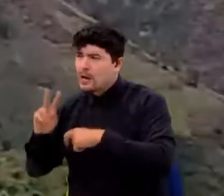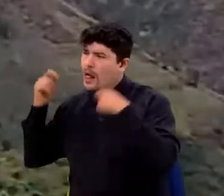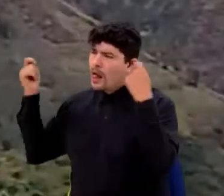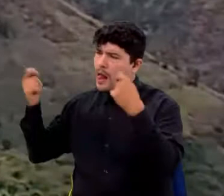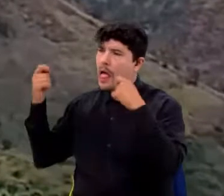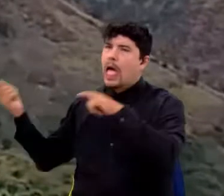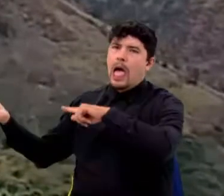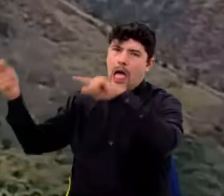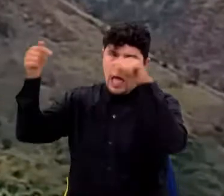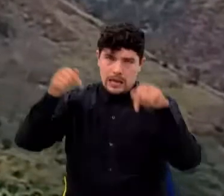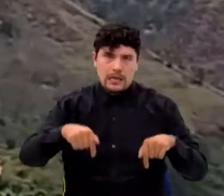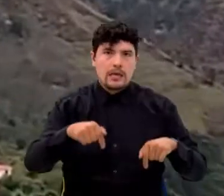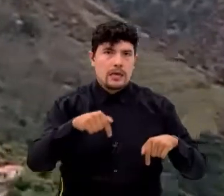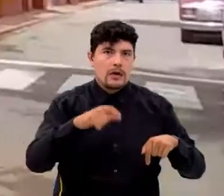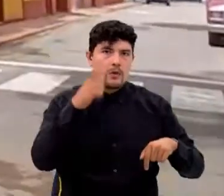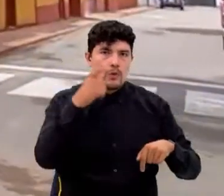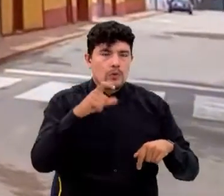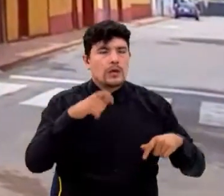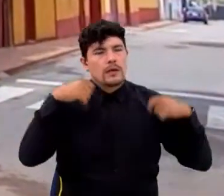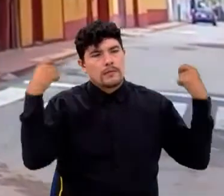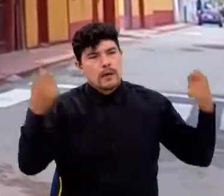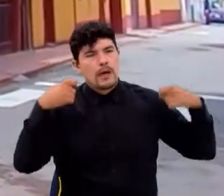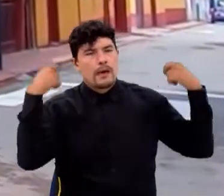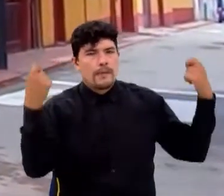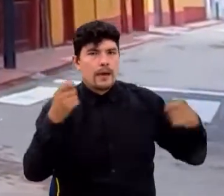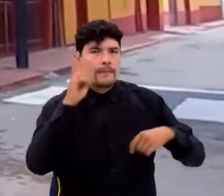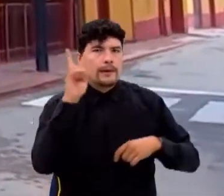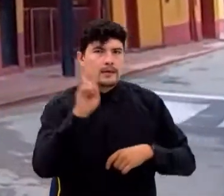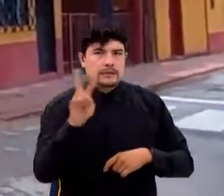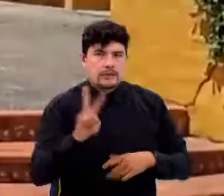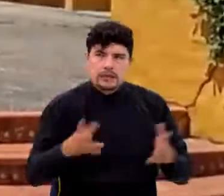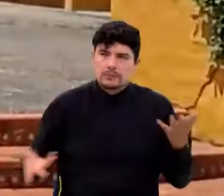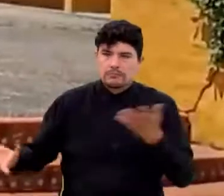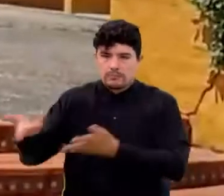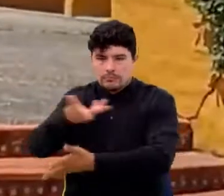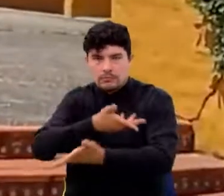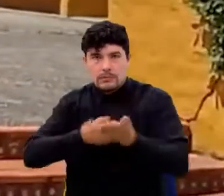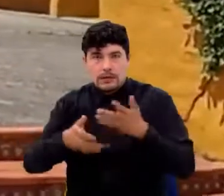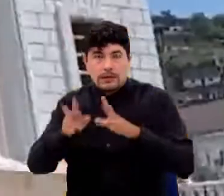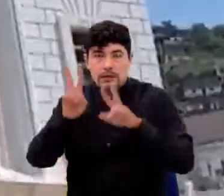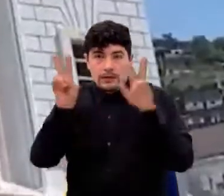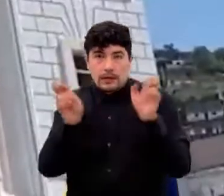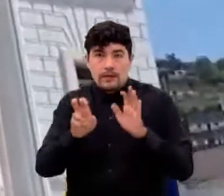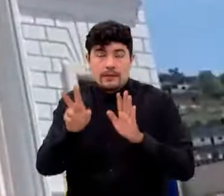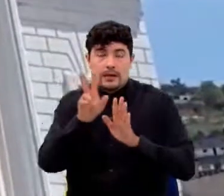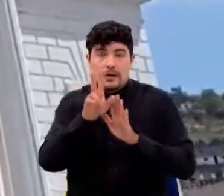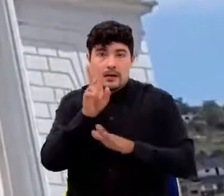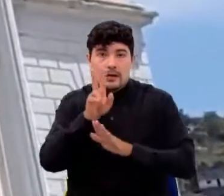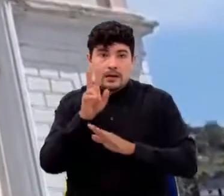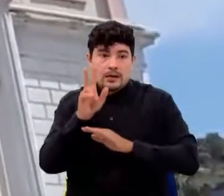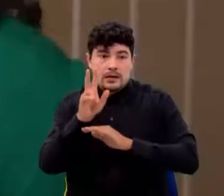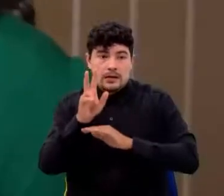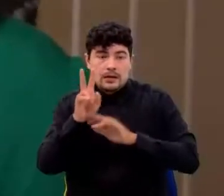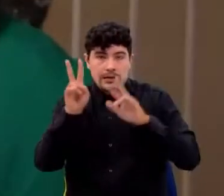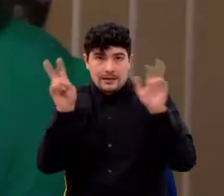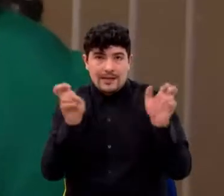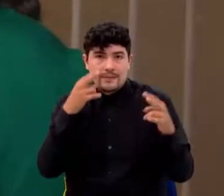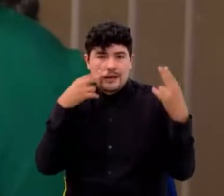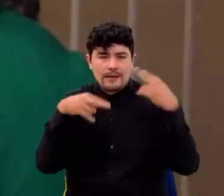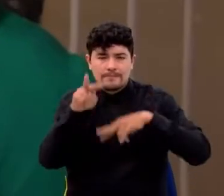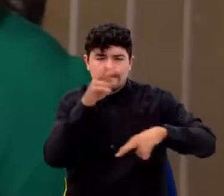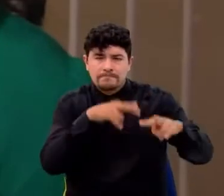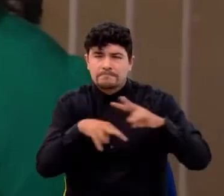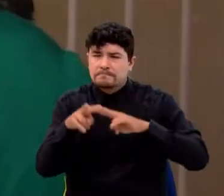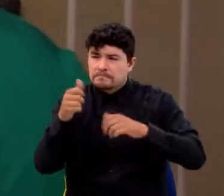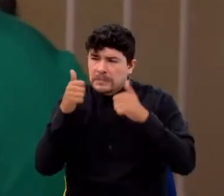promocionar sus destinos de Venezuela. Y el tema de turismo, pues adelante de siempre se ha mantenido muy buenas relaciones